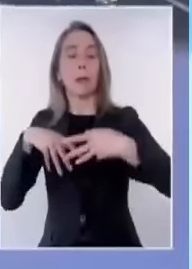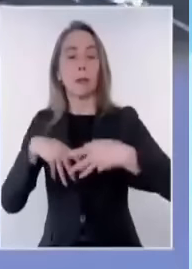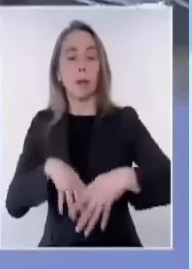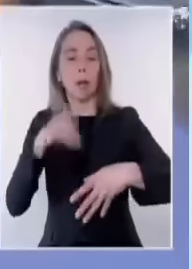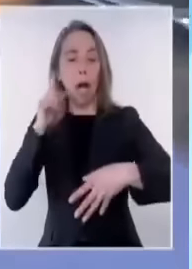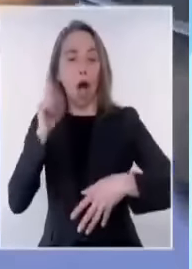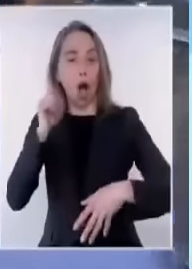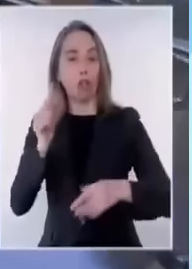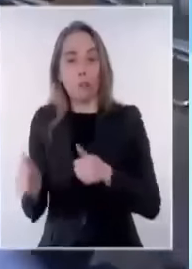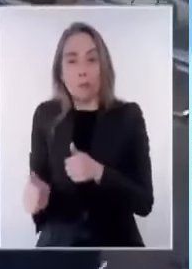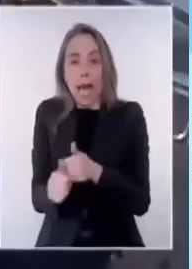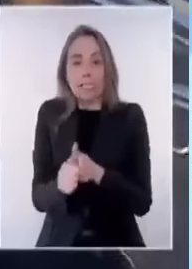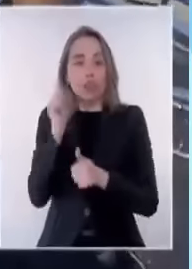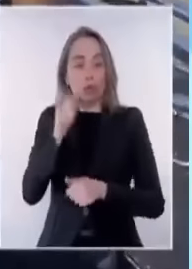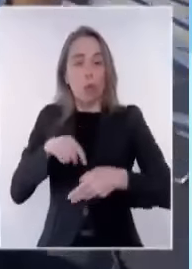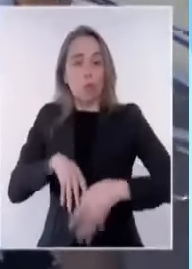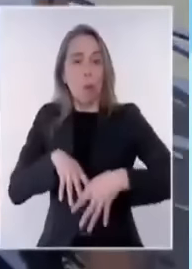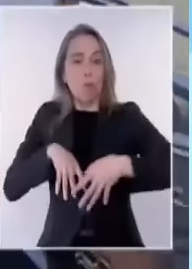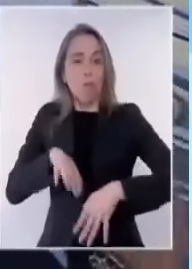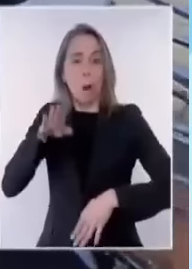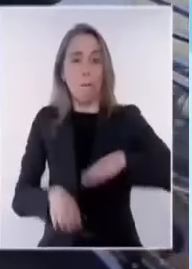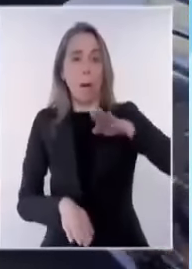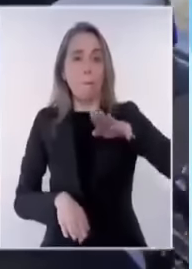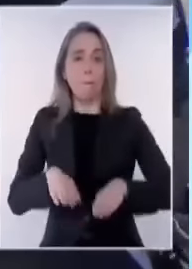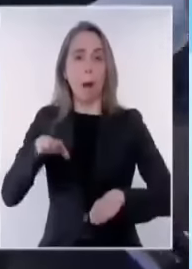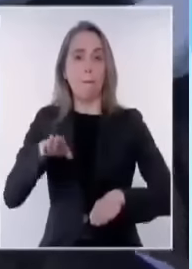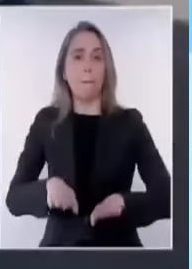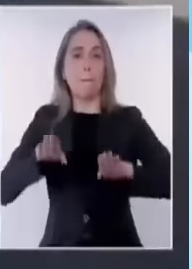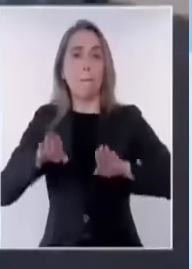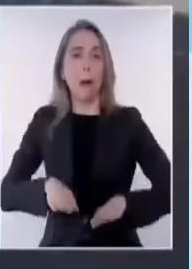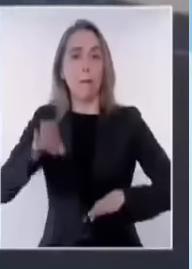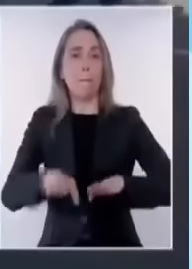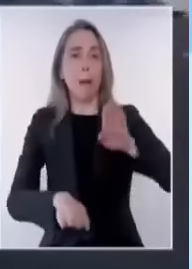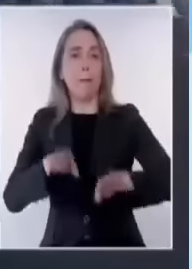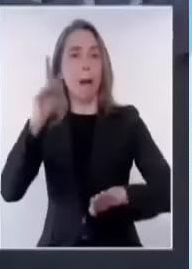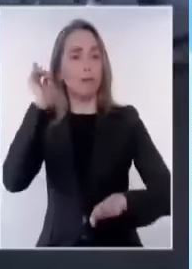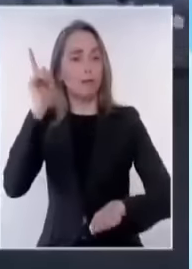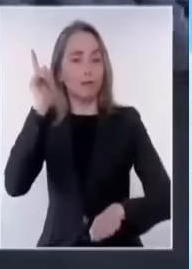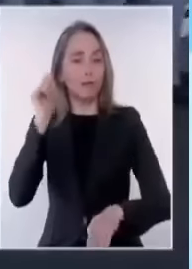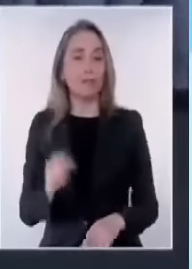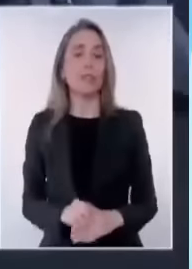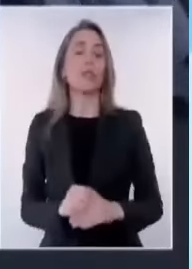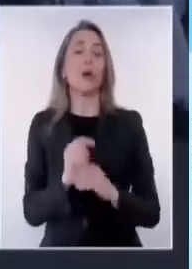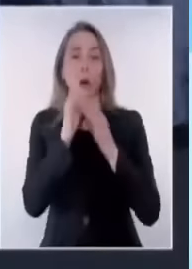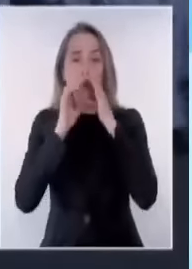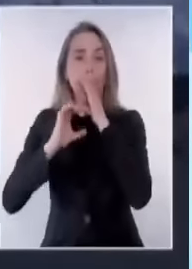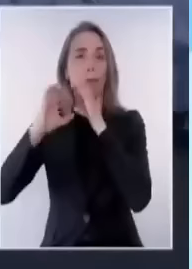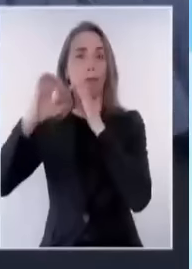We'll be right back.